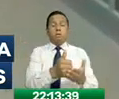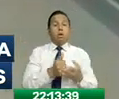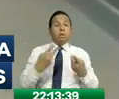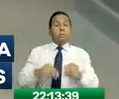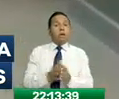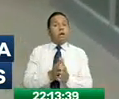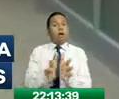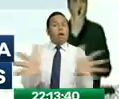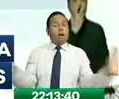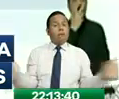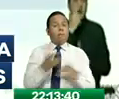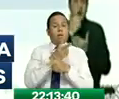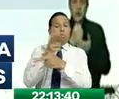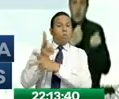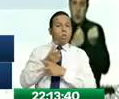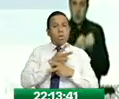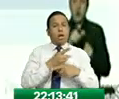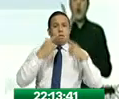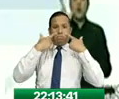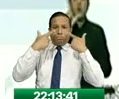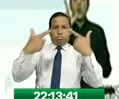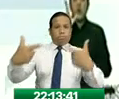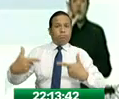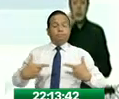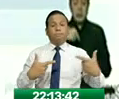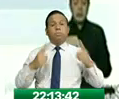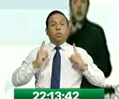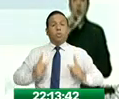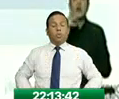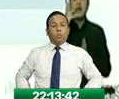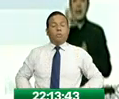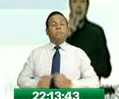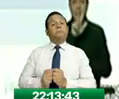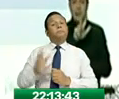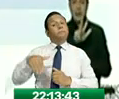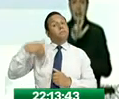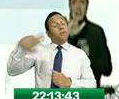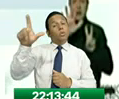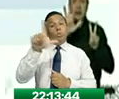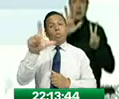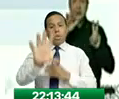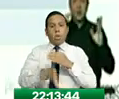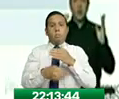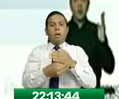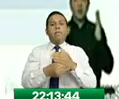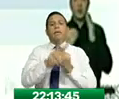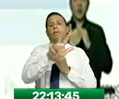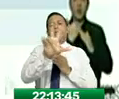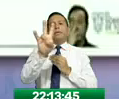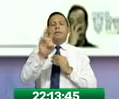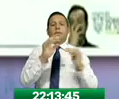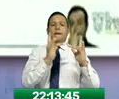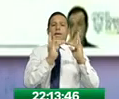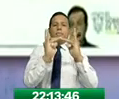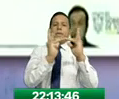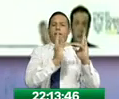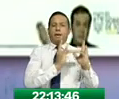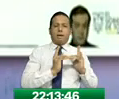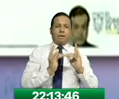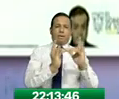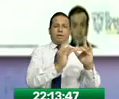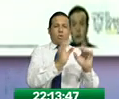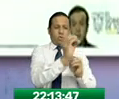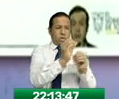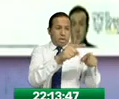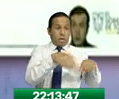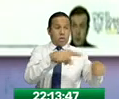cuidados intensivos. El lunes esperamos tener 37 camas más de unidades de cuidados intensivos, 24,